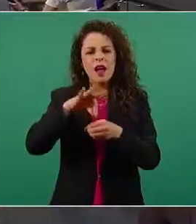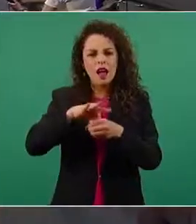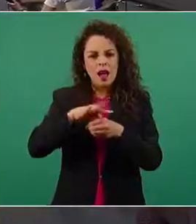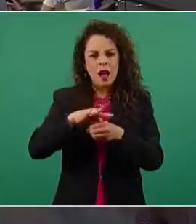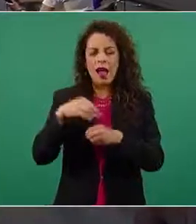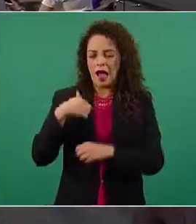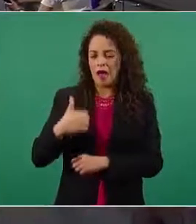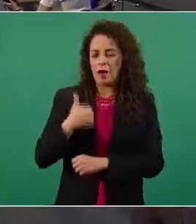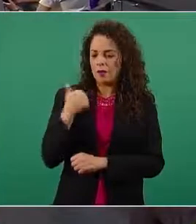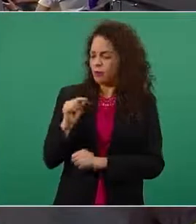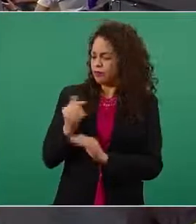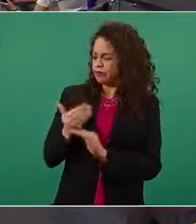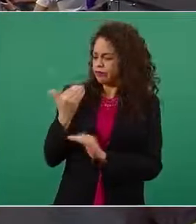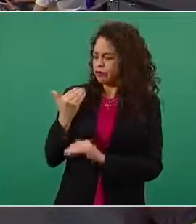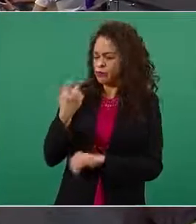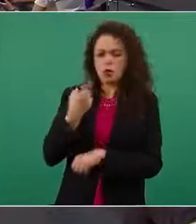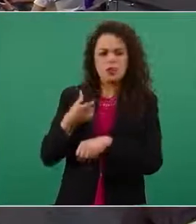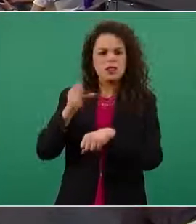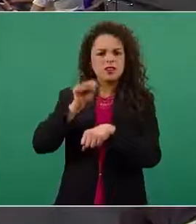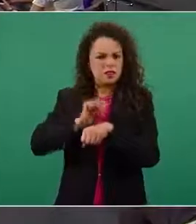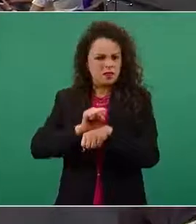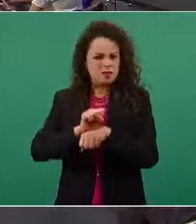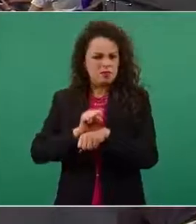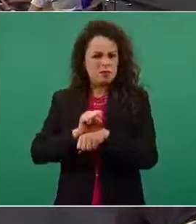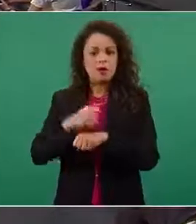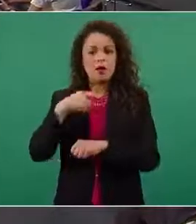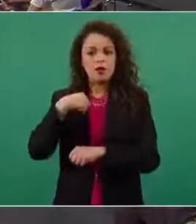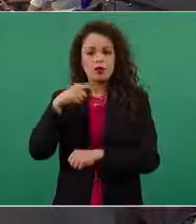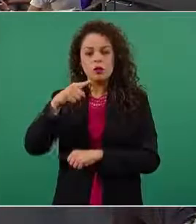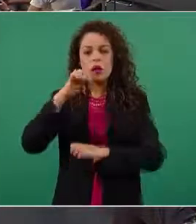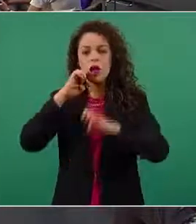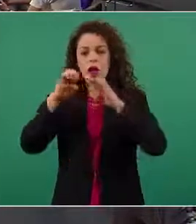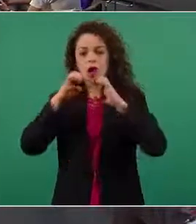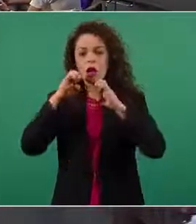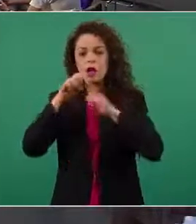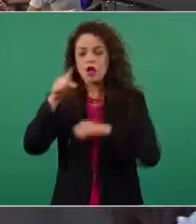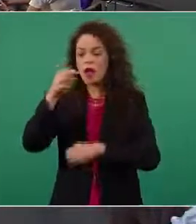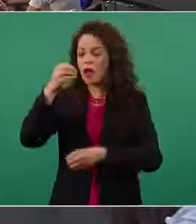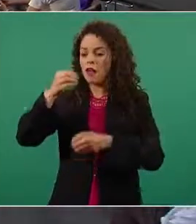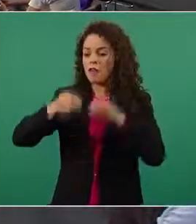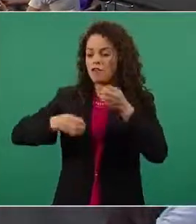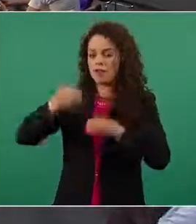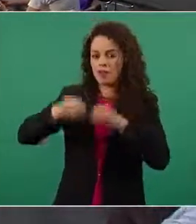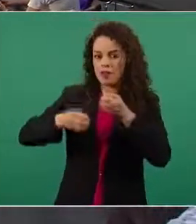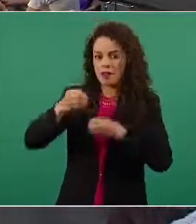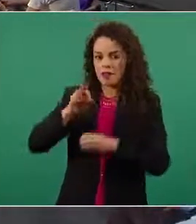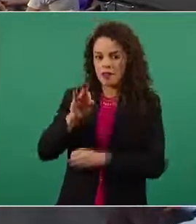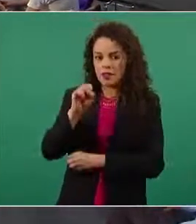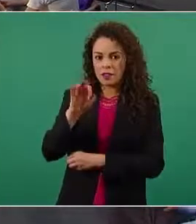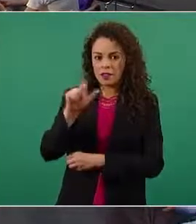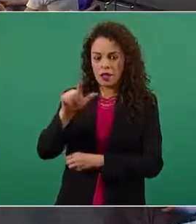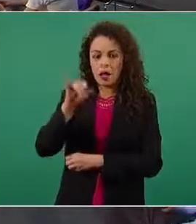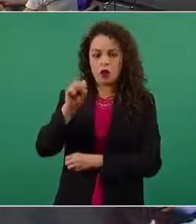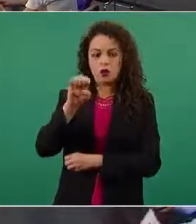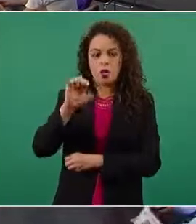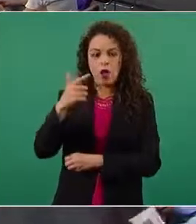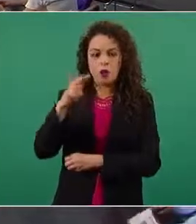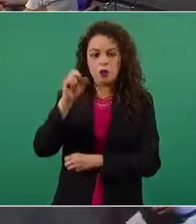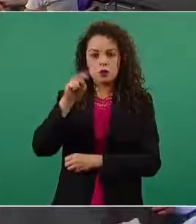semanas entrevistamos al fiscal en delitos electorales, José Agustín Ortiz